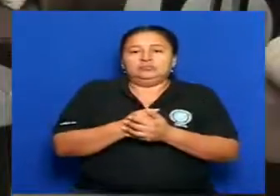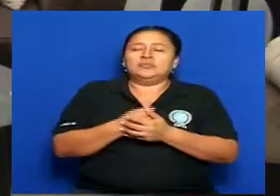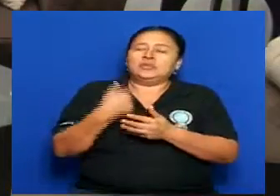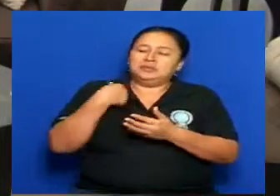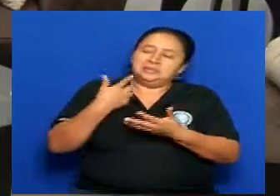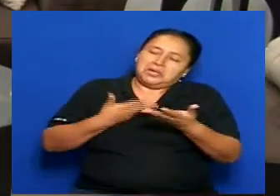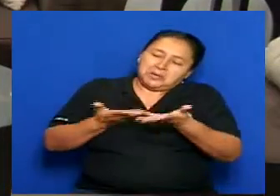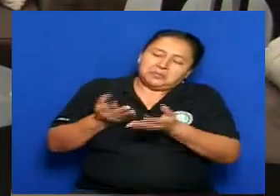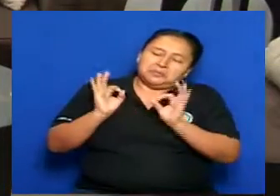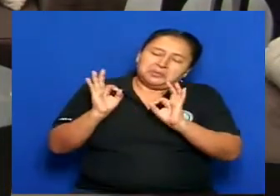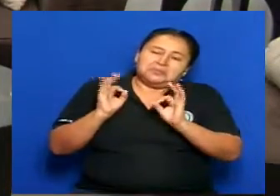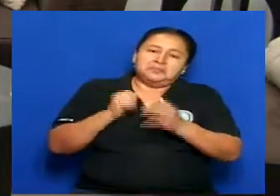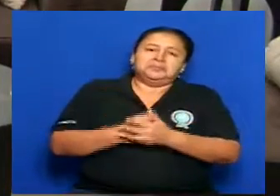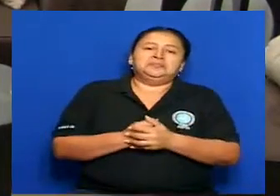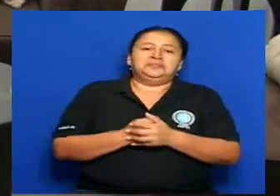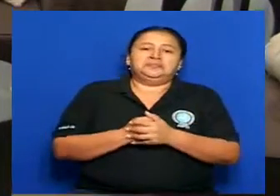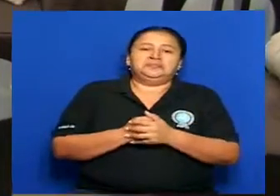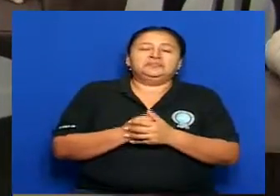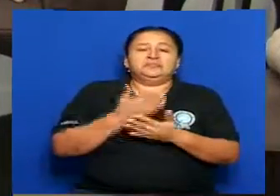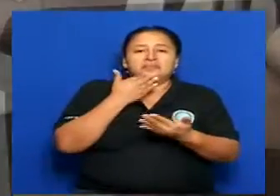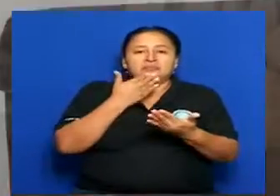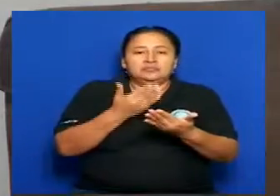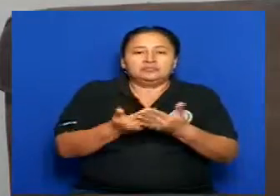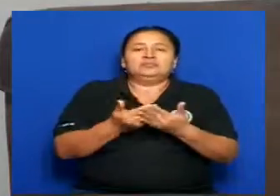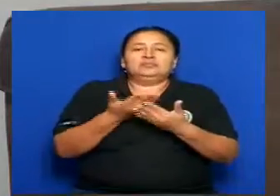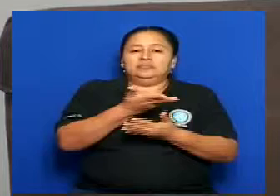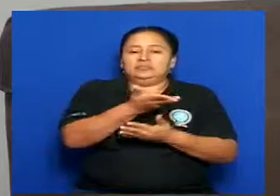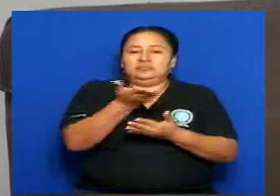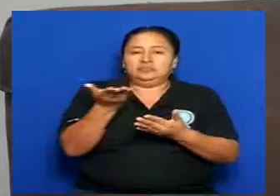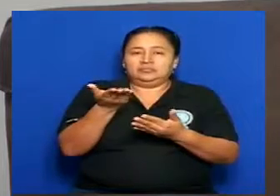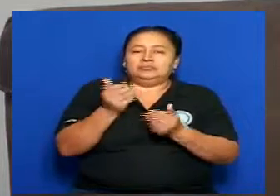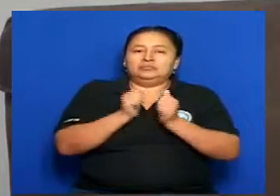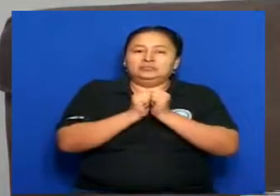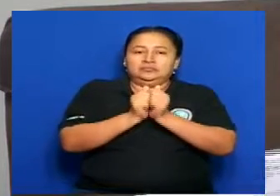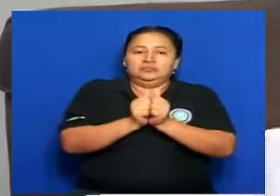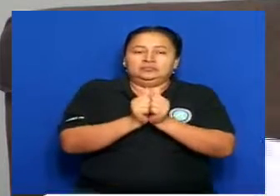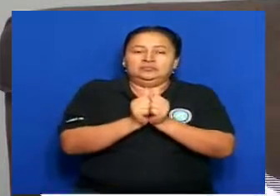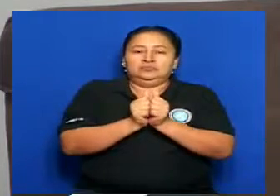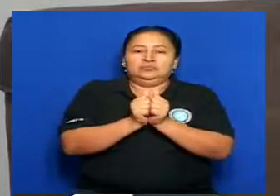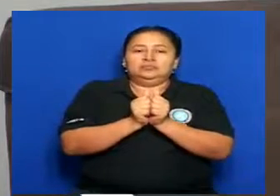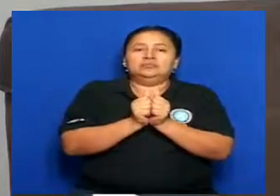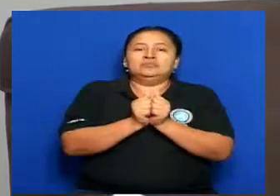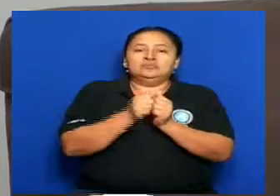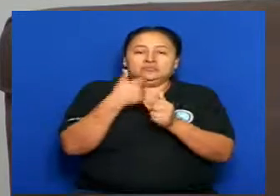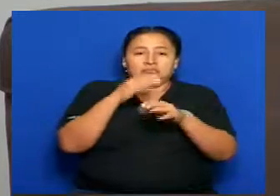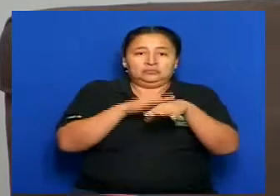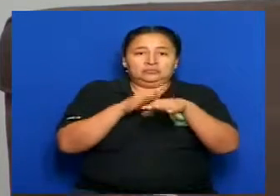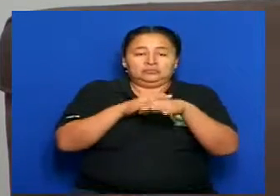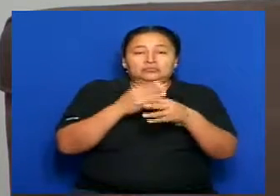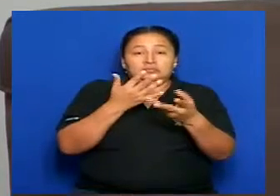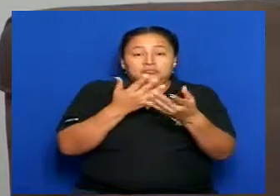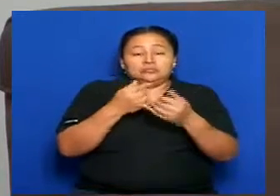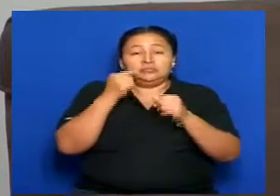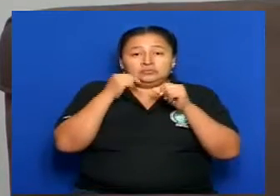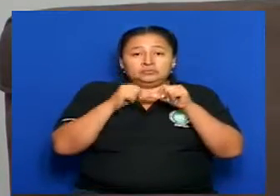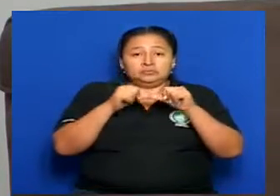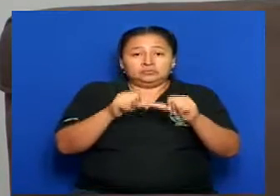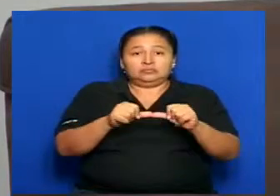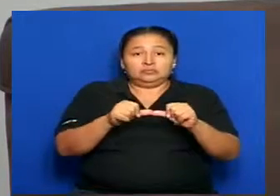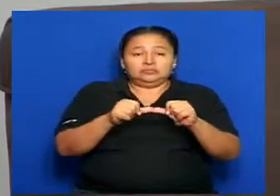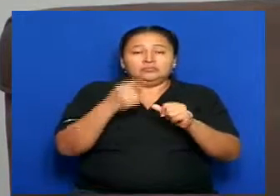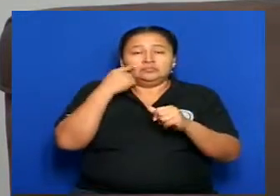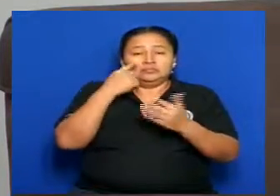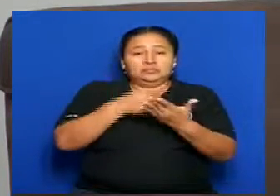siempre la orden gracias a ustedes por acompañarnos y le invitamos a que continúe con